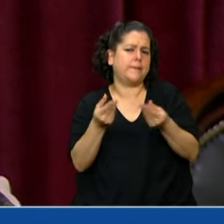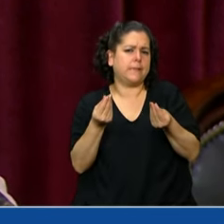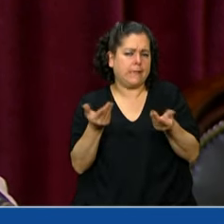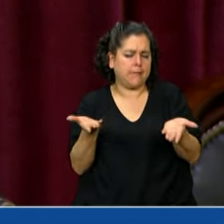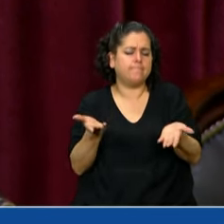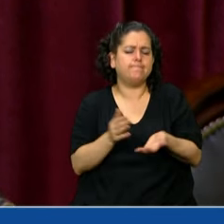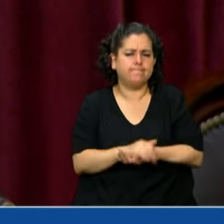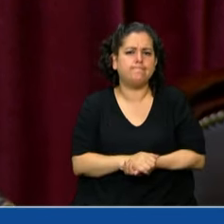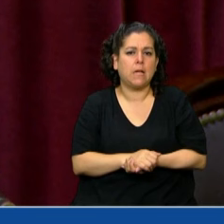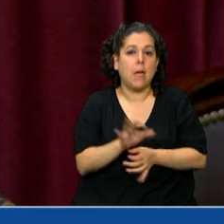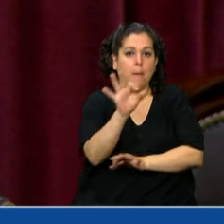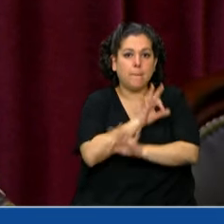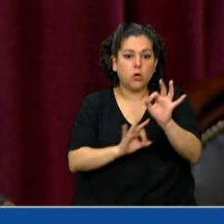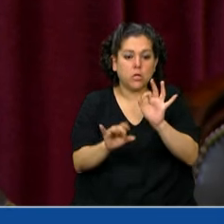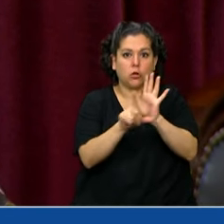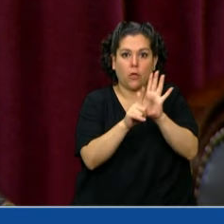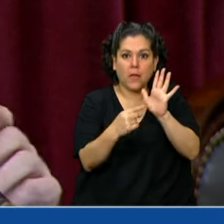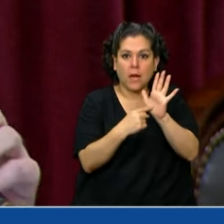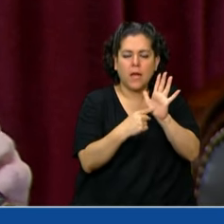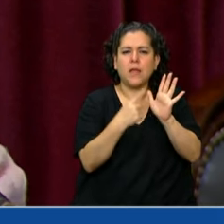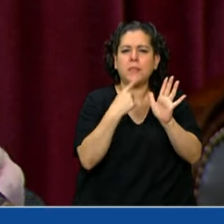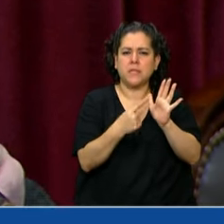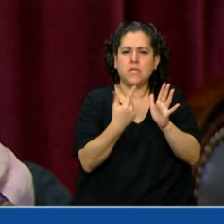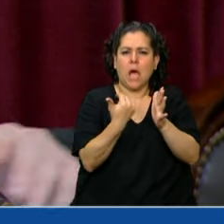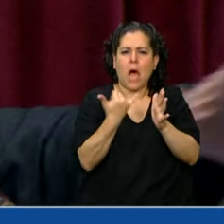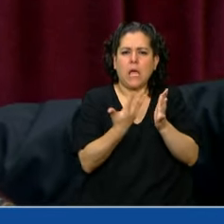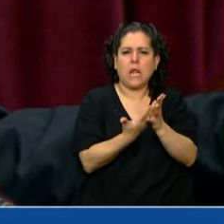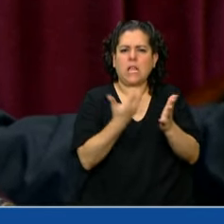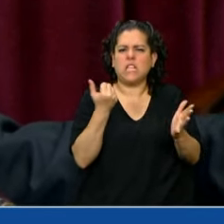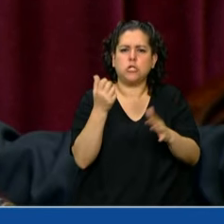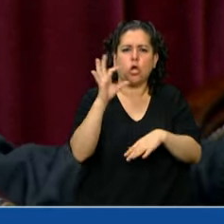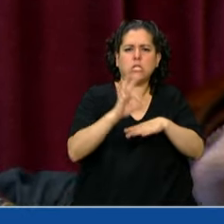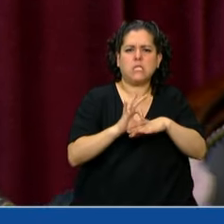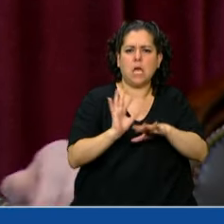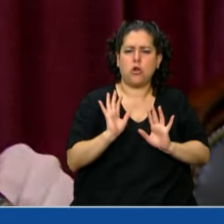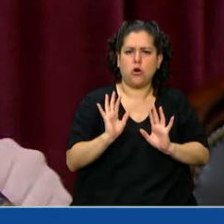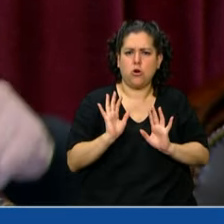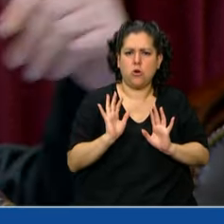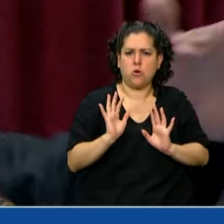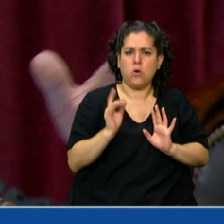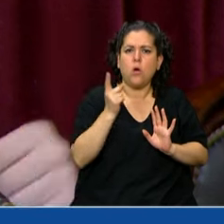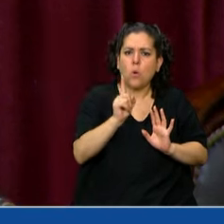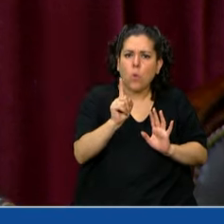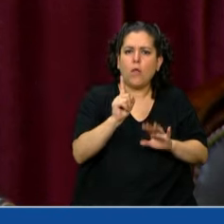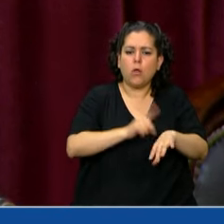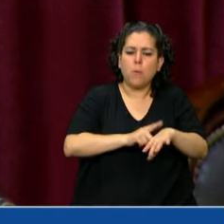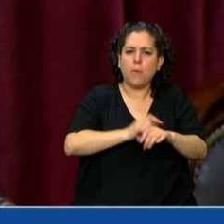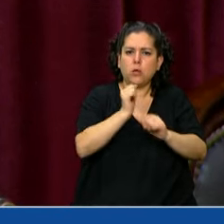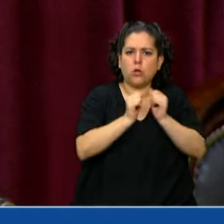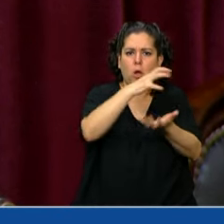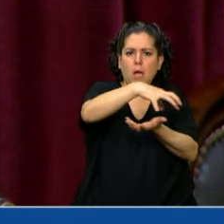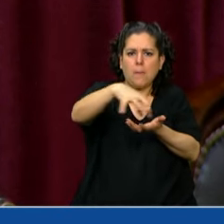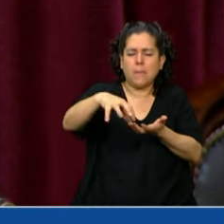que este proyecto además implica retenciones Cero en los hechos para estas grandes